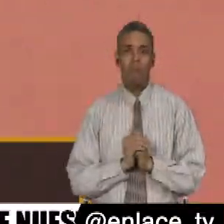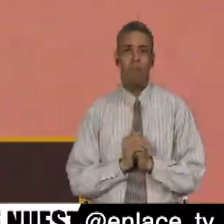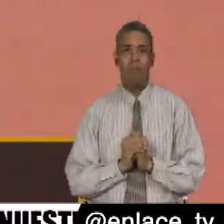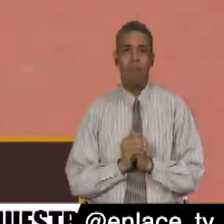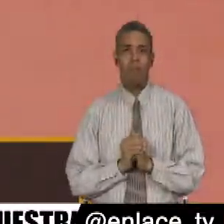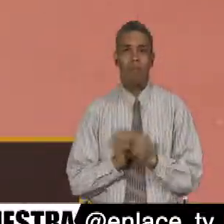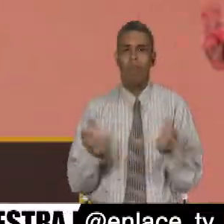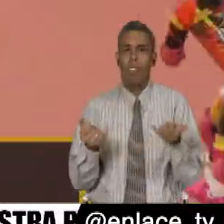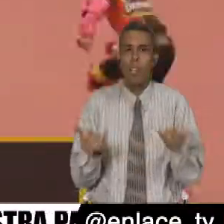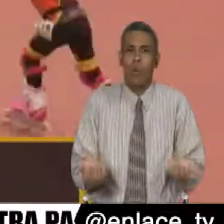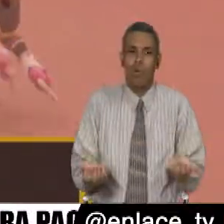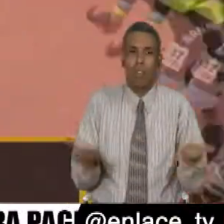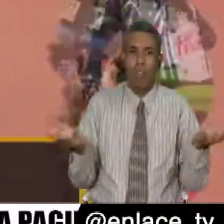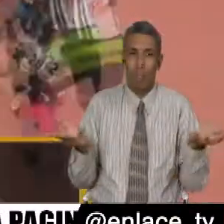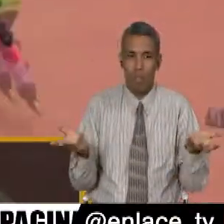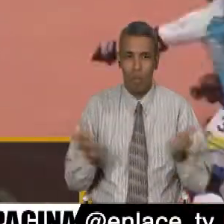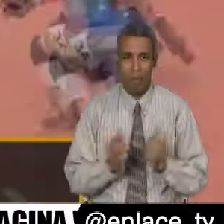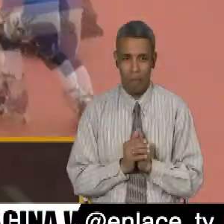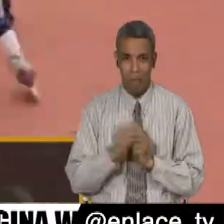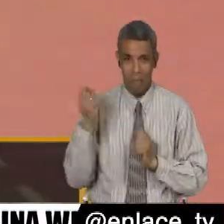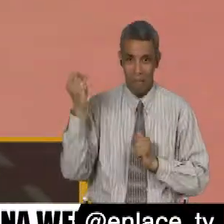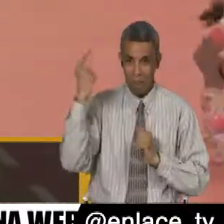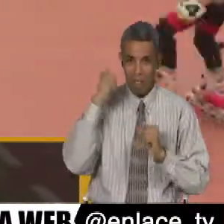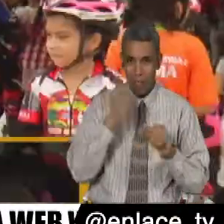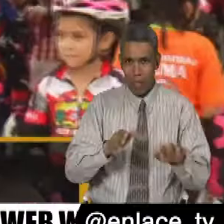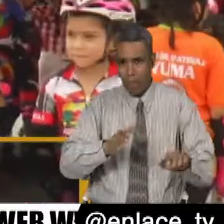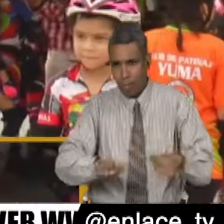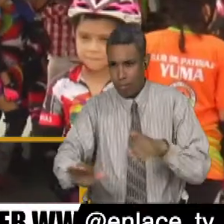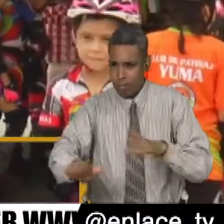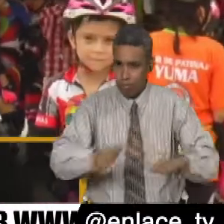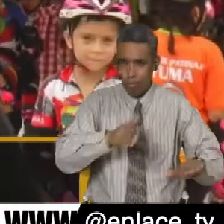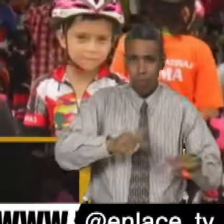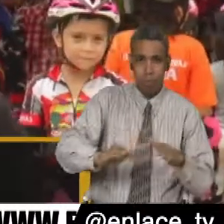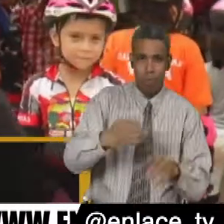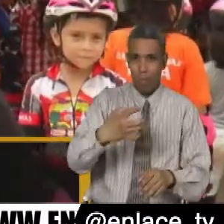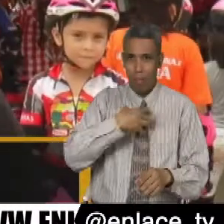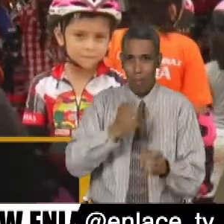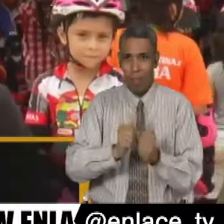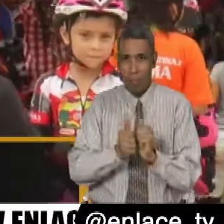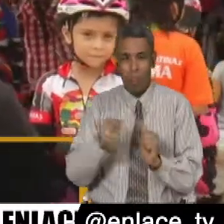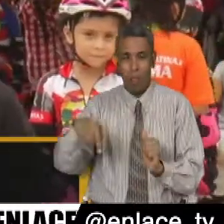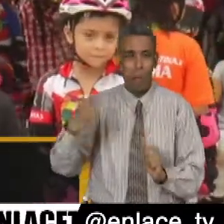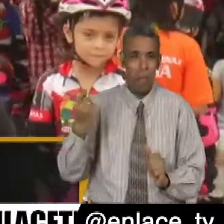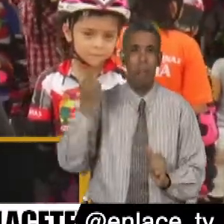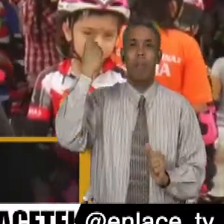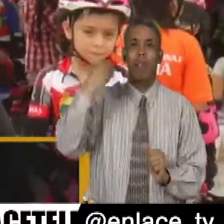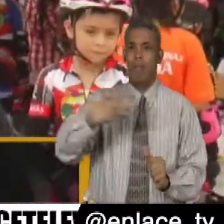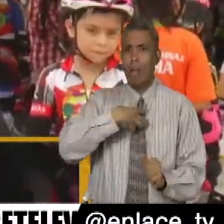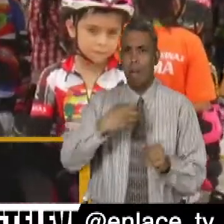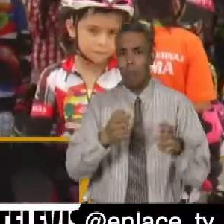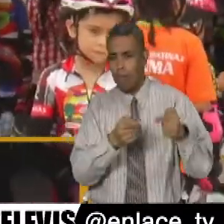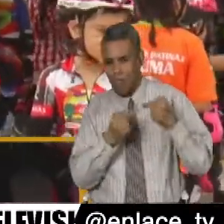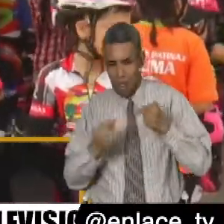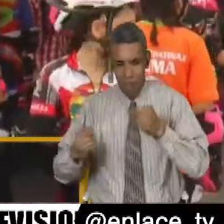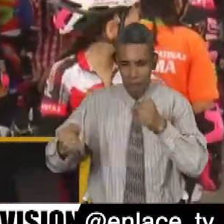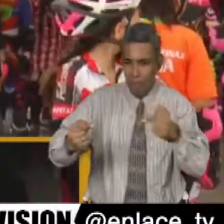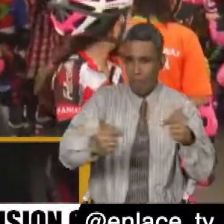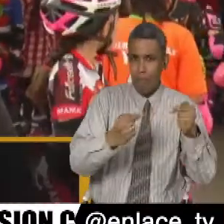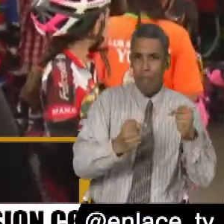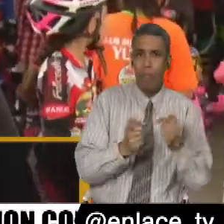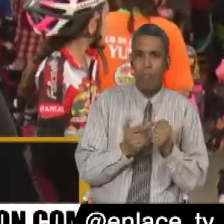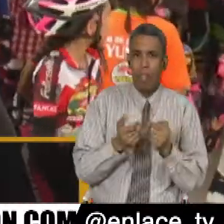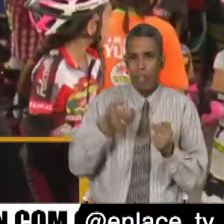encontrábamos en el primer festival de patinaje para las escuelas del municipio de barrancabermeja y contamos con la participación total de